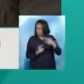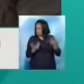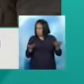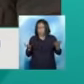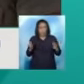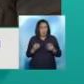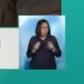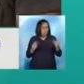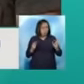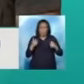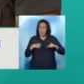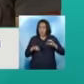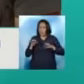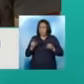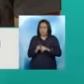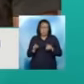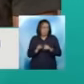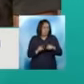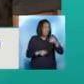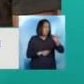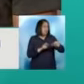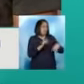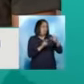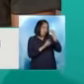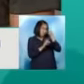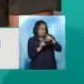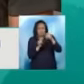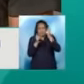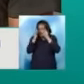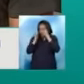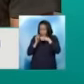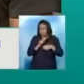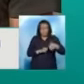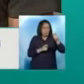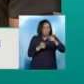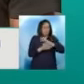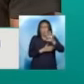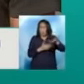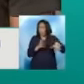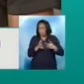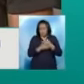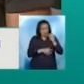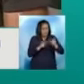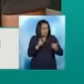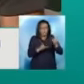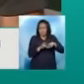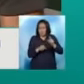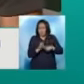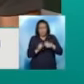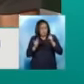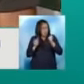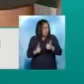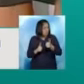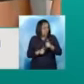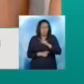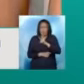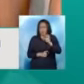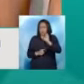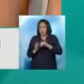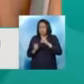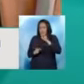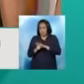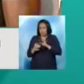equipo, no solamente de actores, sino de gente de producción, técnicos, maquilladores, directores, absolutamente todos 100% comprometidos con esta gran